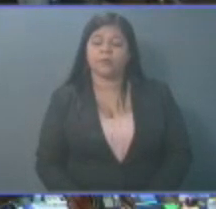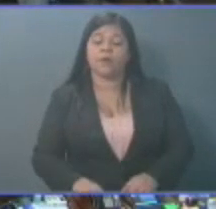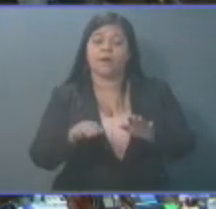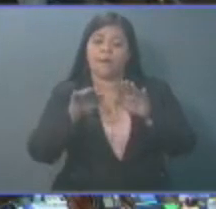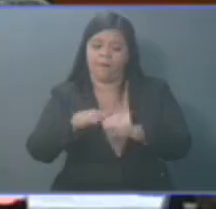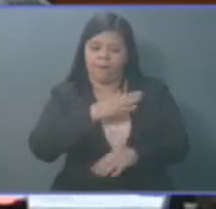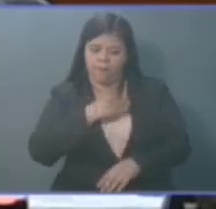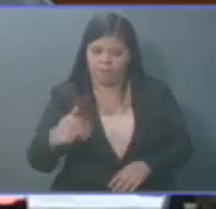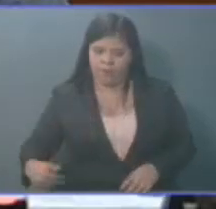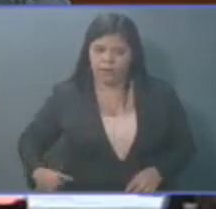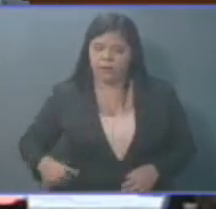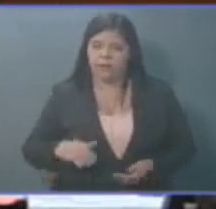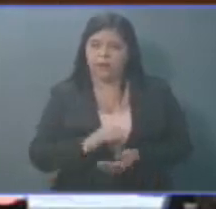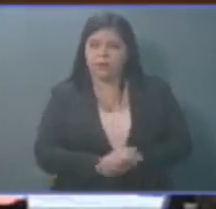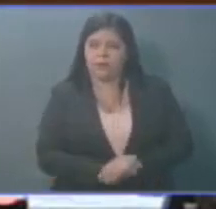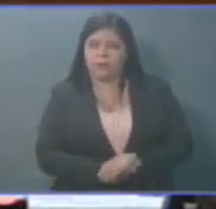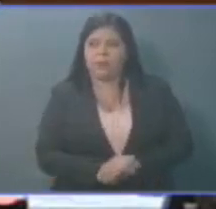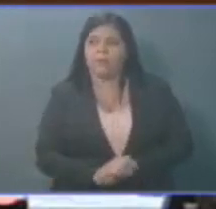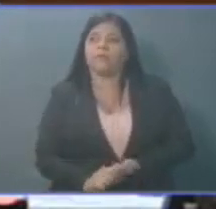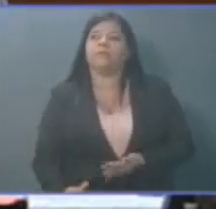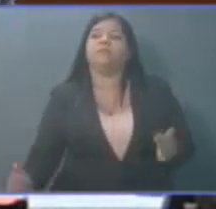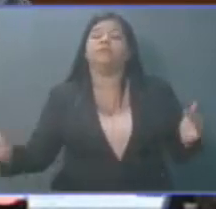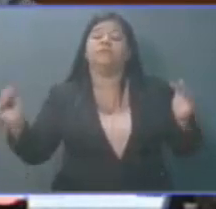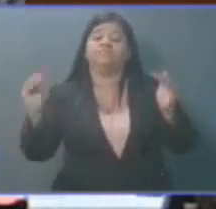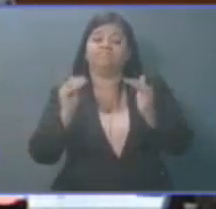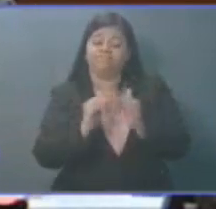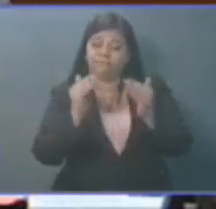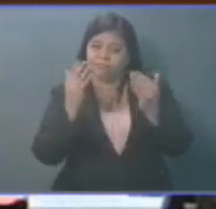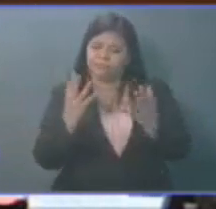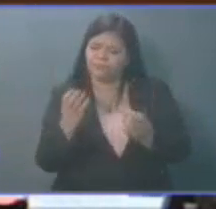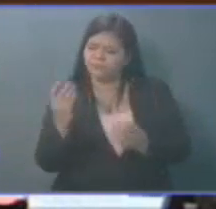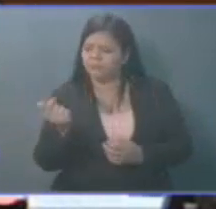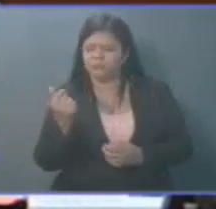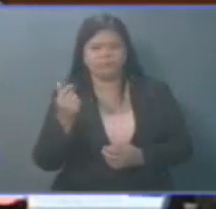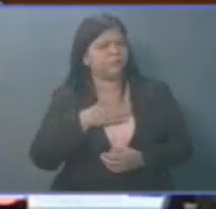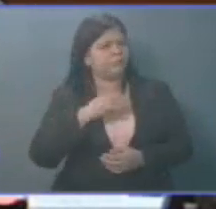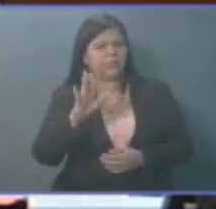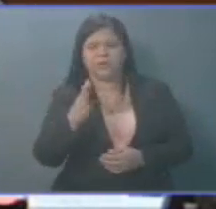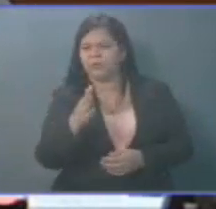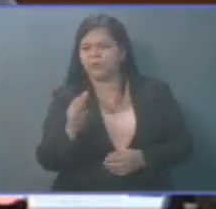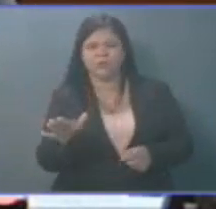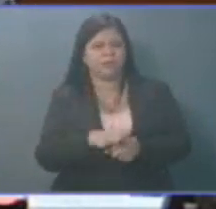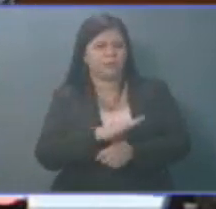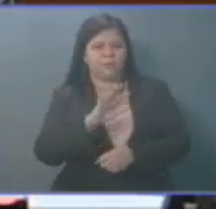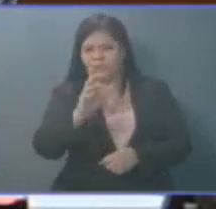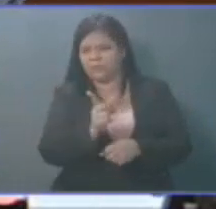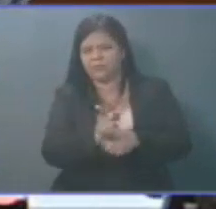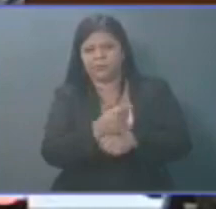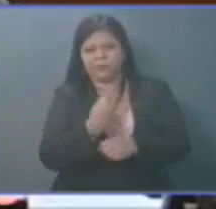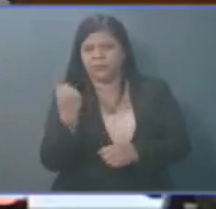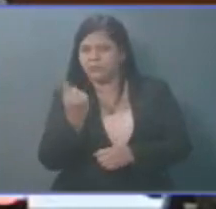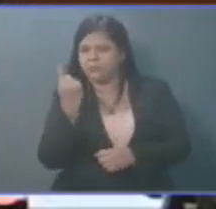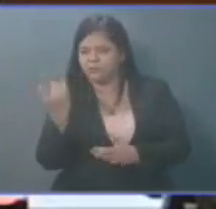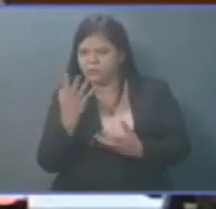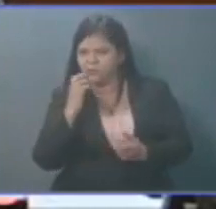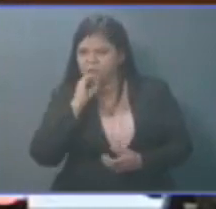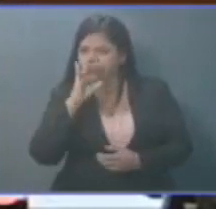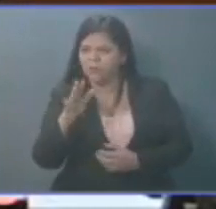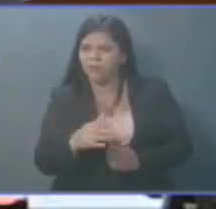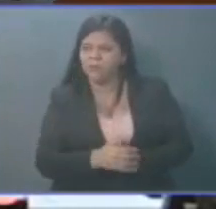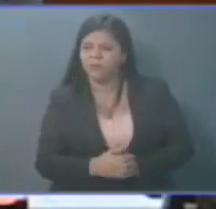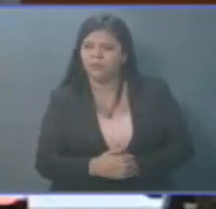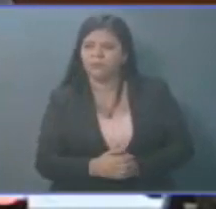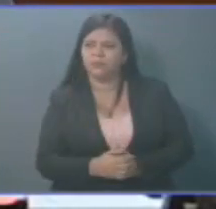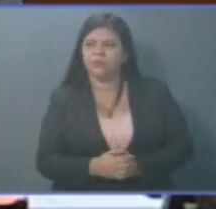Gracias, presidente. También es corto, no voy a ocupar los 5 minutos, solo un par de afinaciones que se me